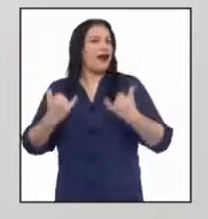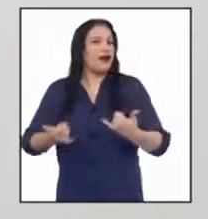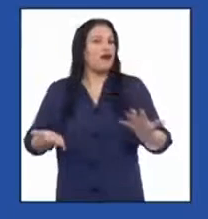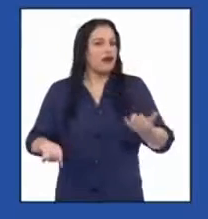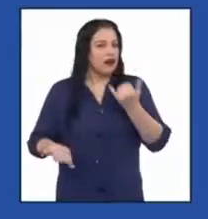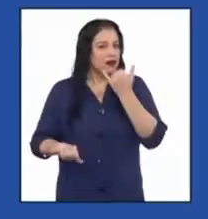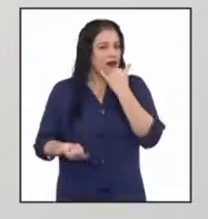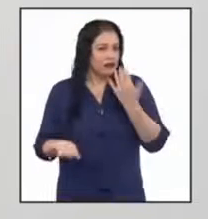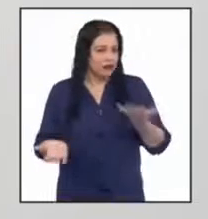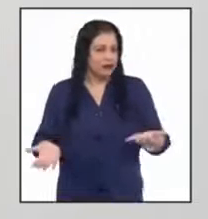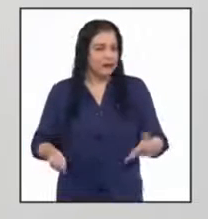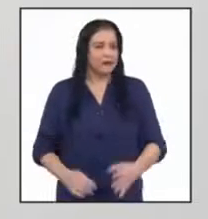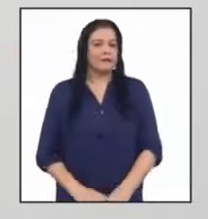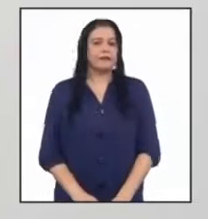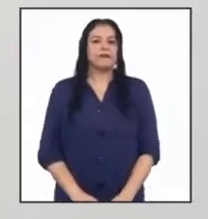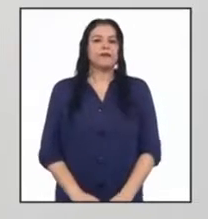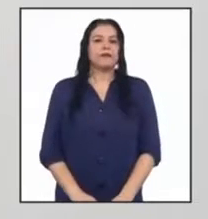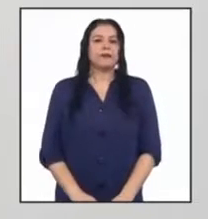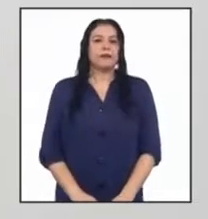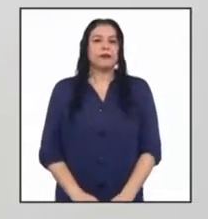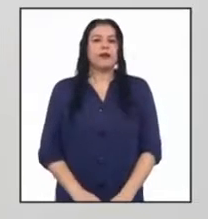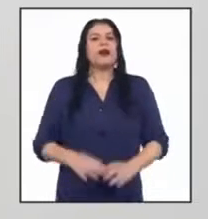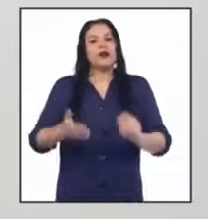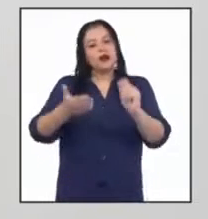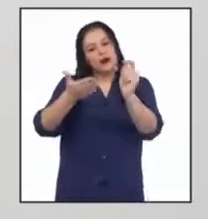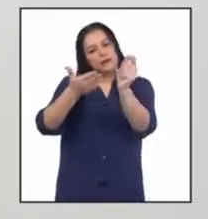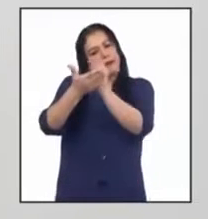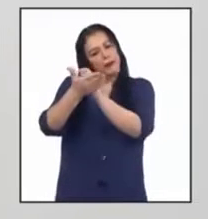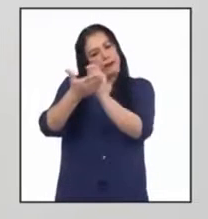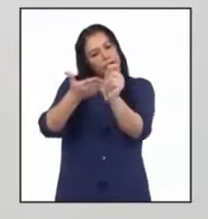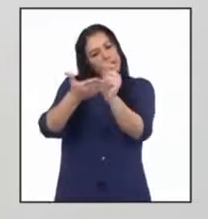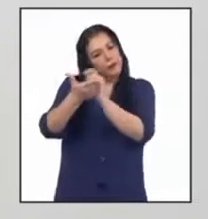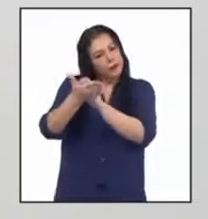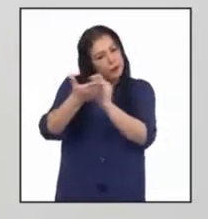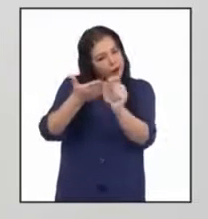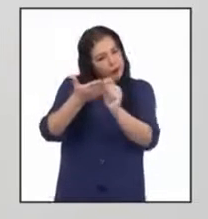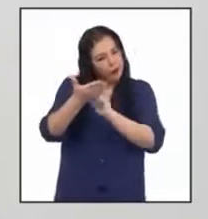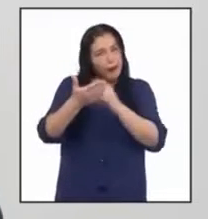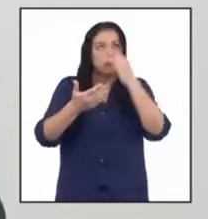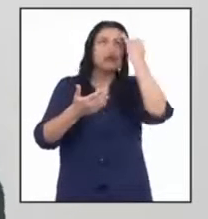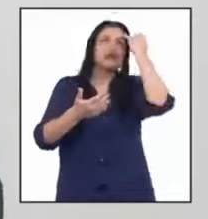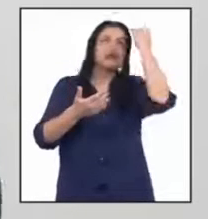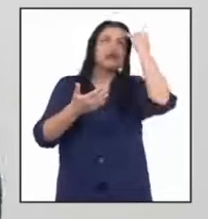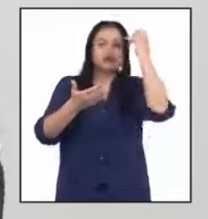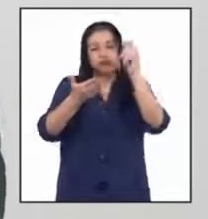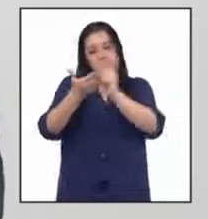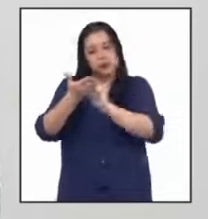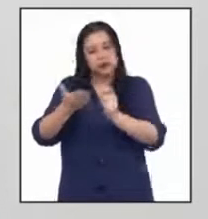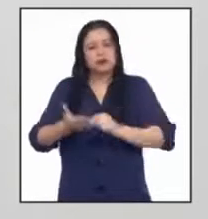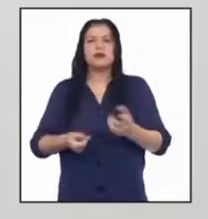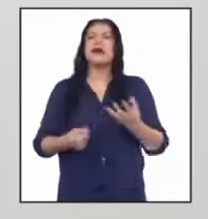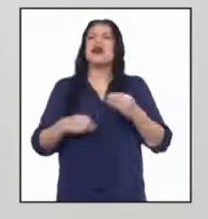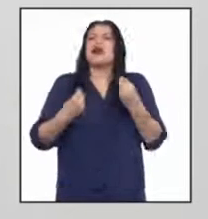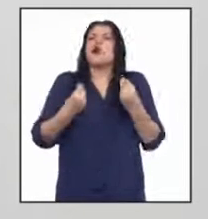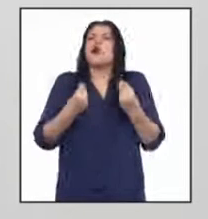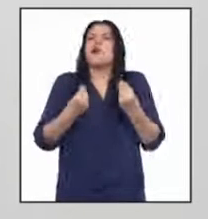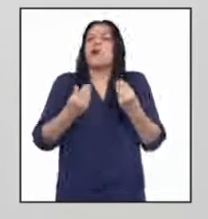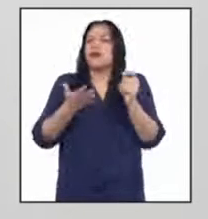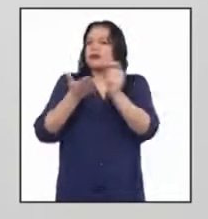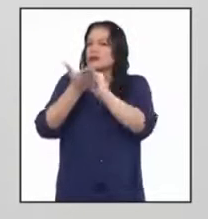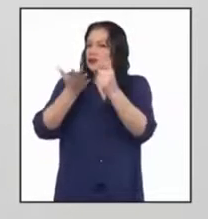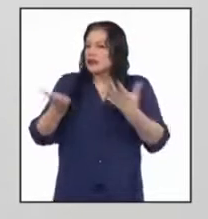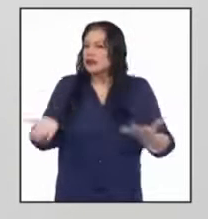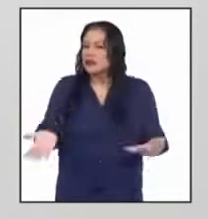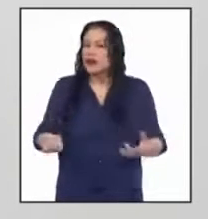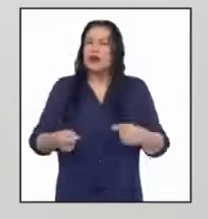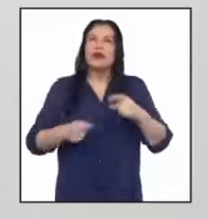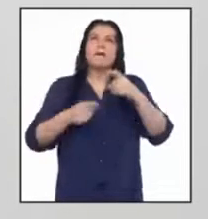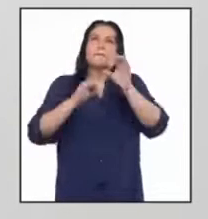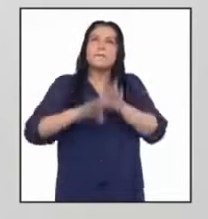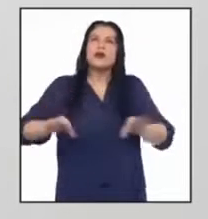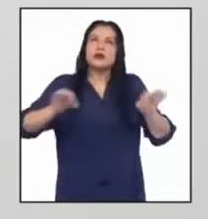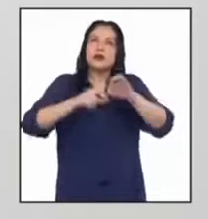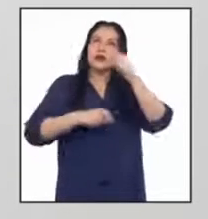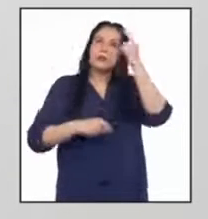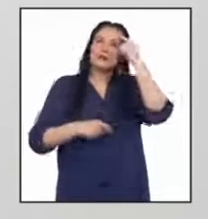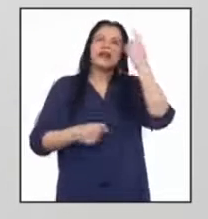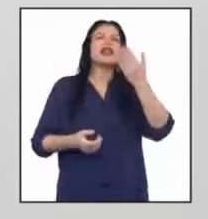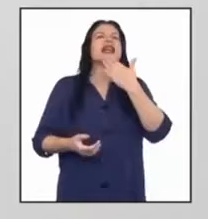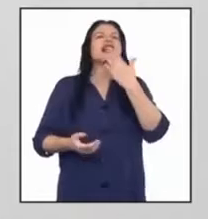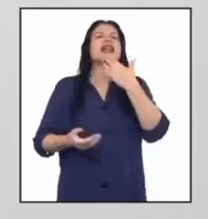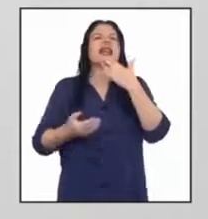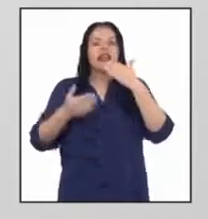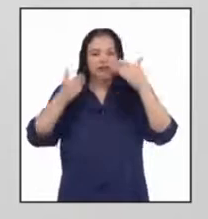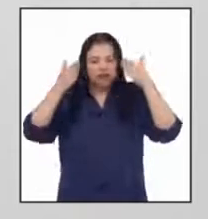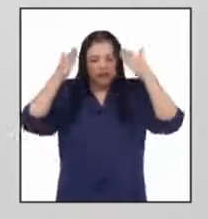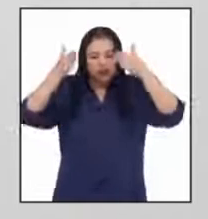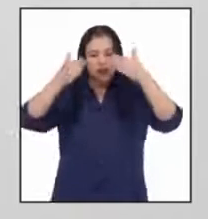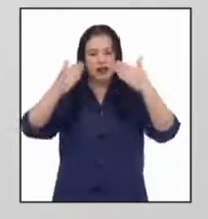actual. Redacta el monólogo. Para la redacción es importantísimo que pienses en tu público,